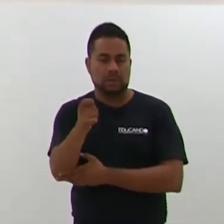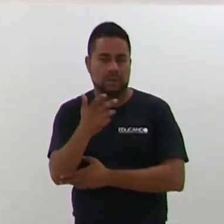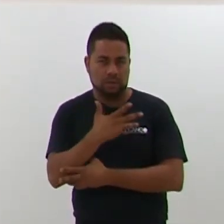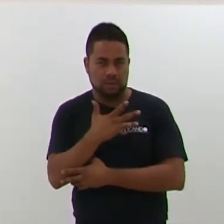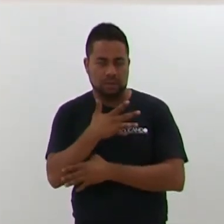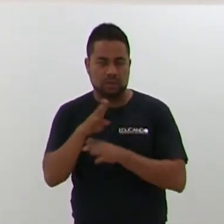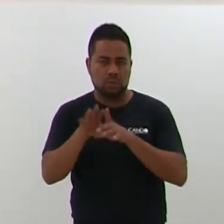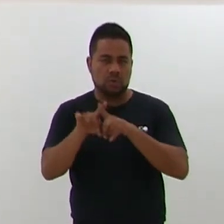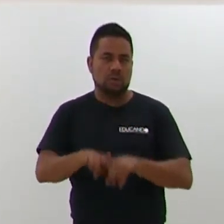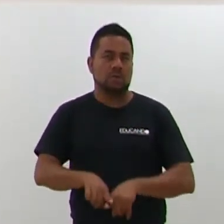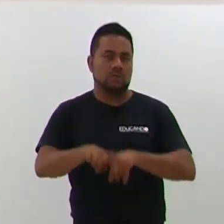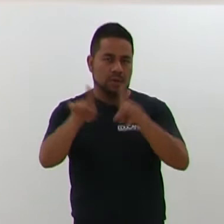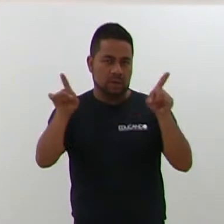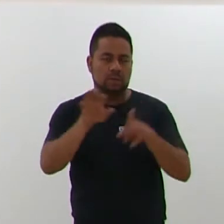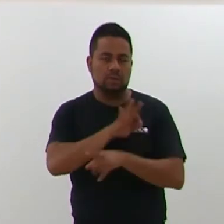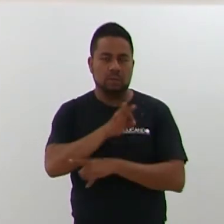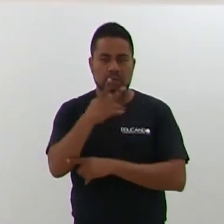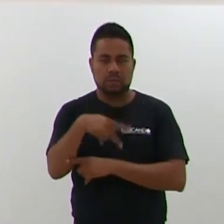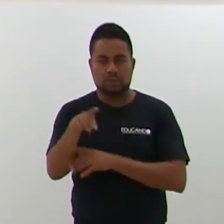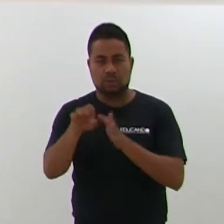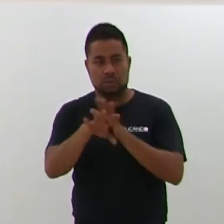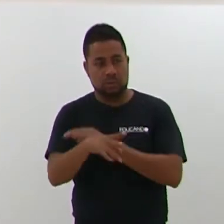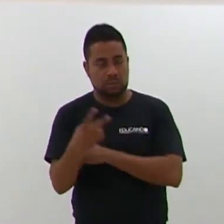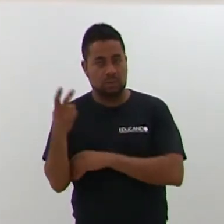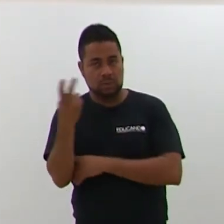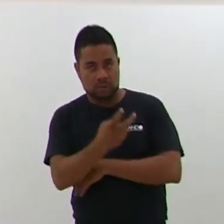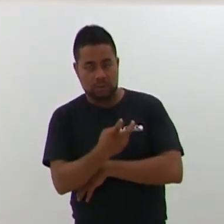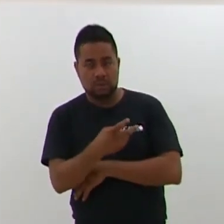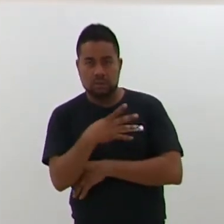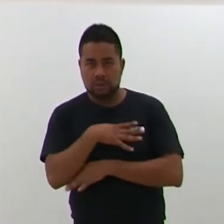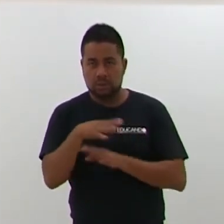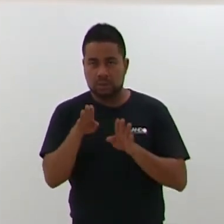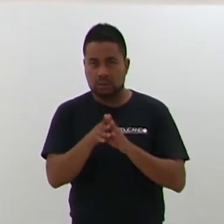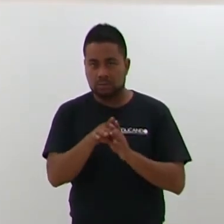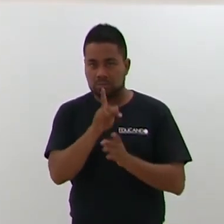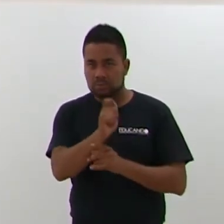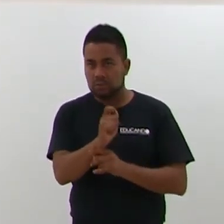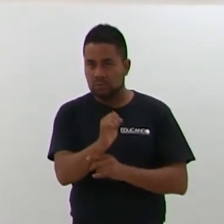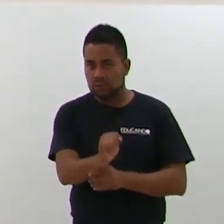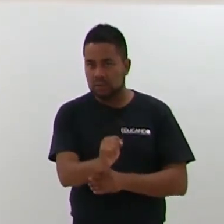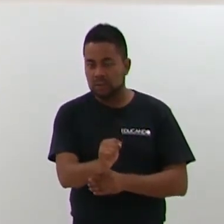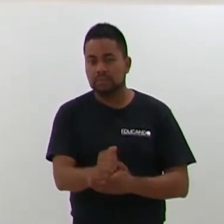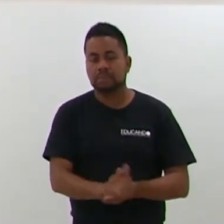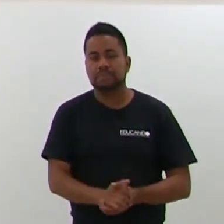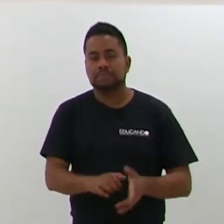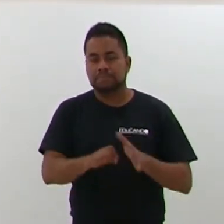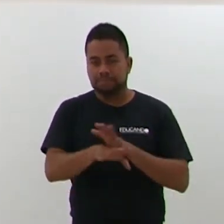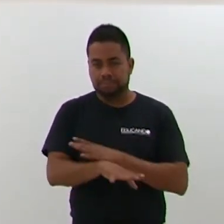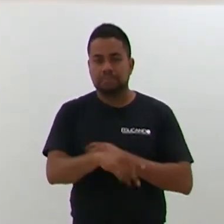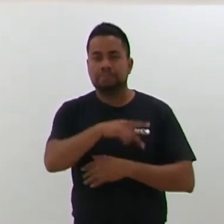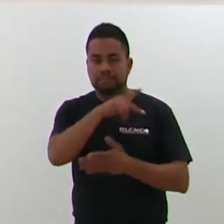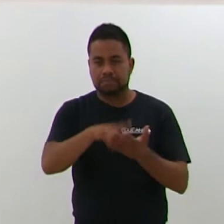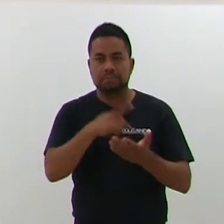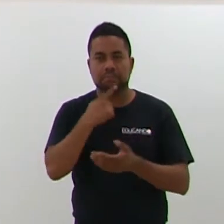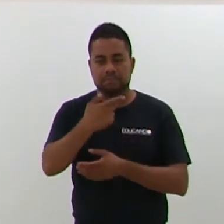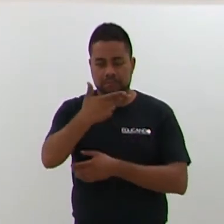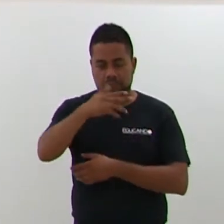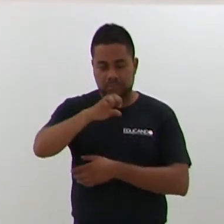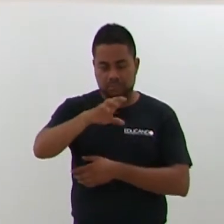algo diferente, pero esta parte le da un significado fuerte. Por ejemplo, vuelvo a repetir,